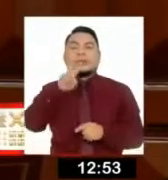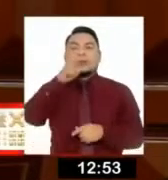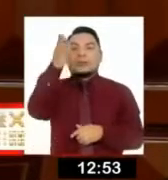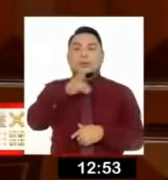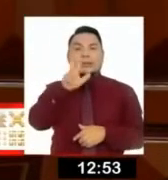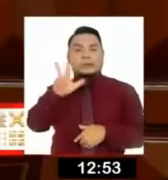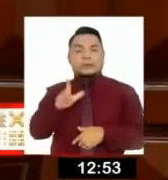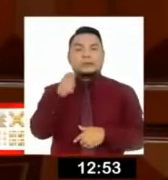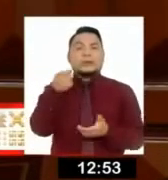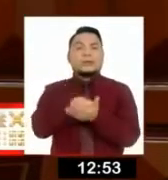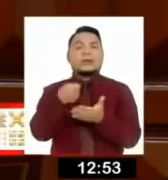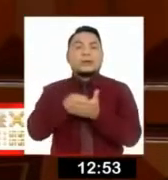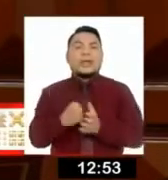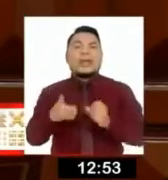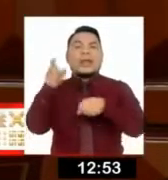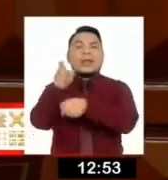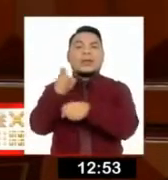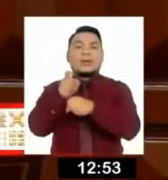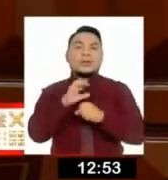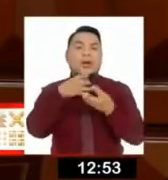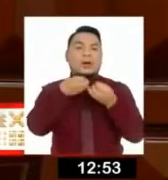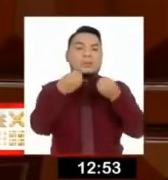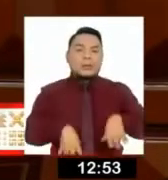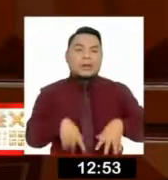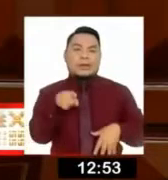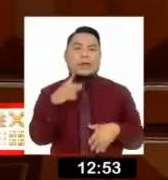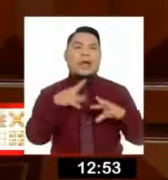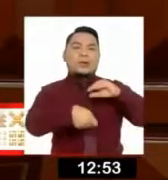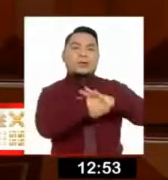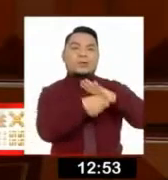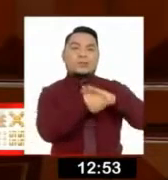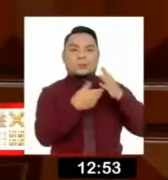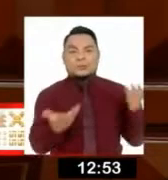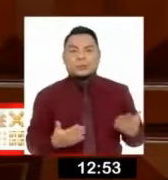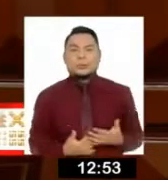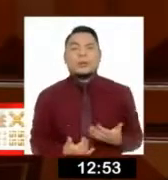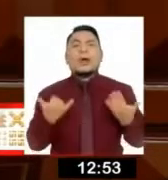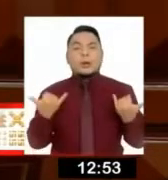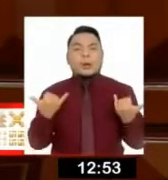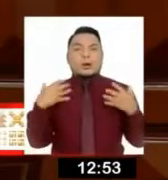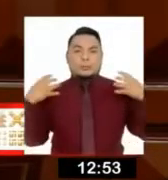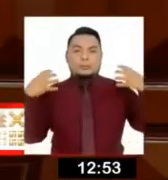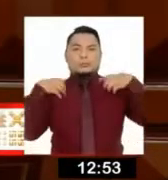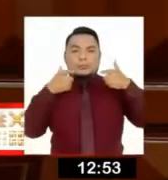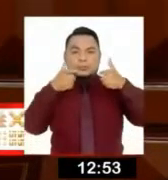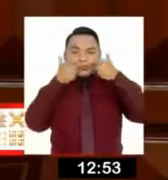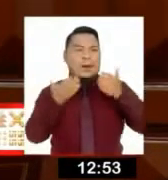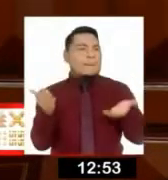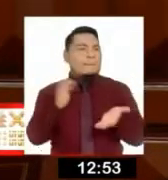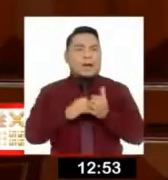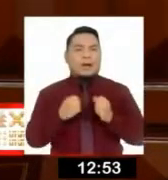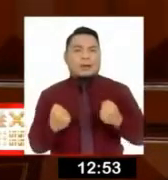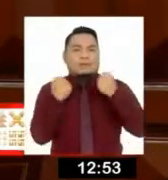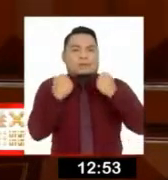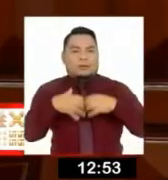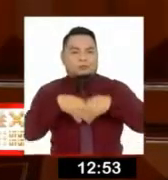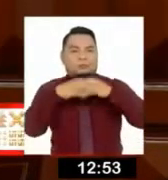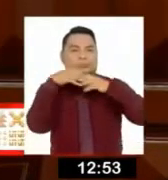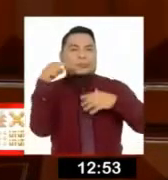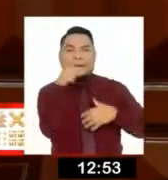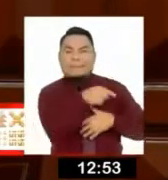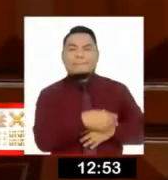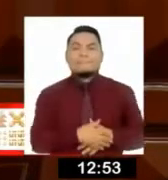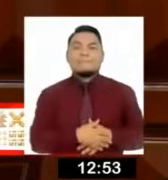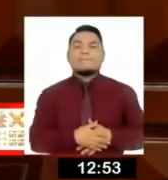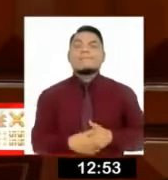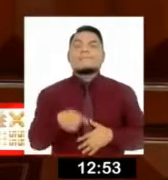gasto público del sector educación en este año. Tendremos que potenciar la Contraloría General de la República,